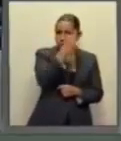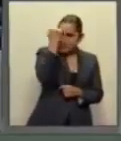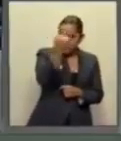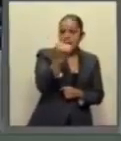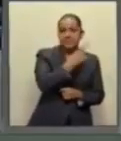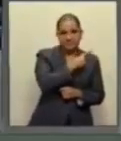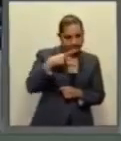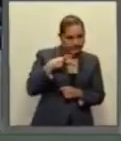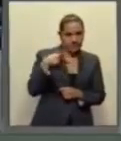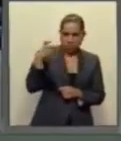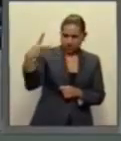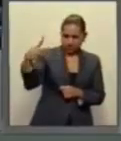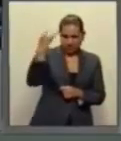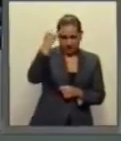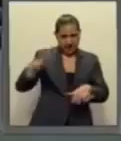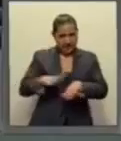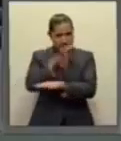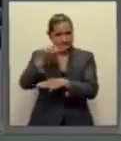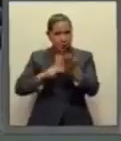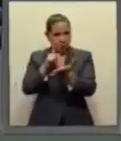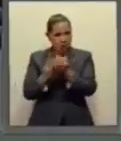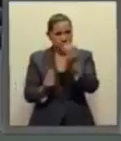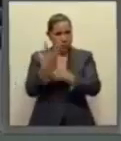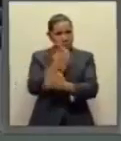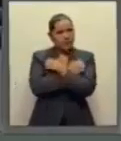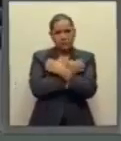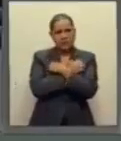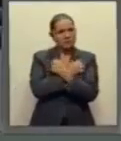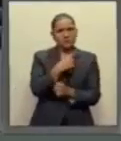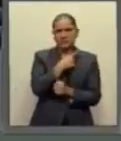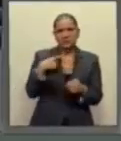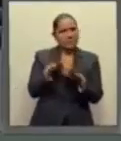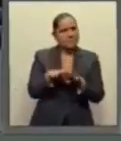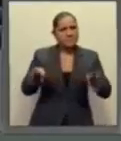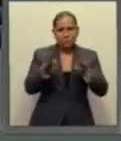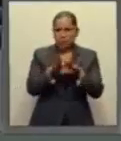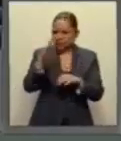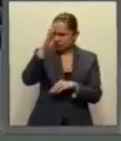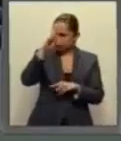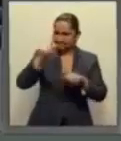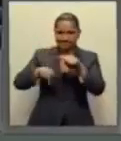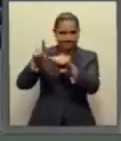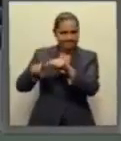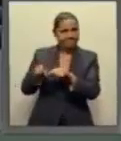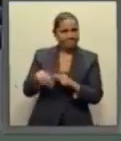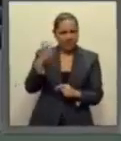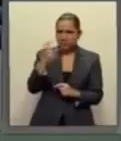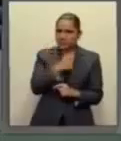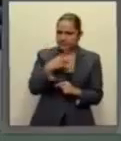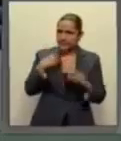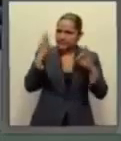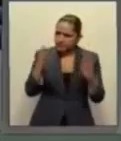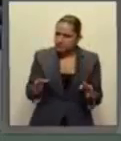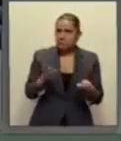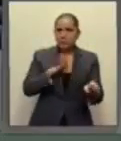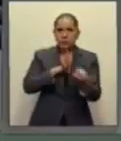esa contrarreforma. Mientras tanto, Morena, siendo consecuente con el pensamiento de Juárez, seguirá apoyando el proyecto